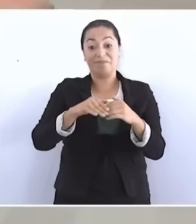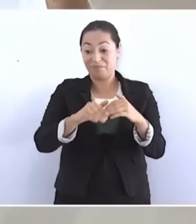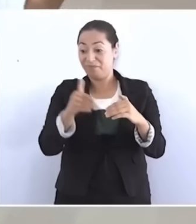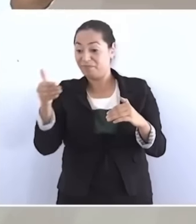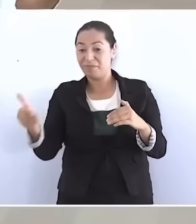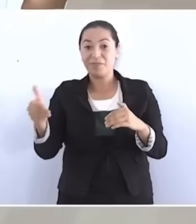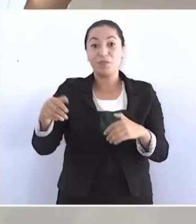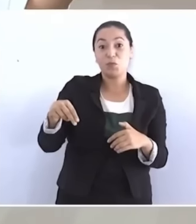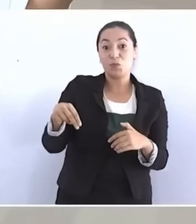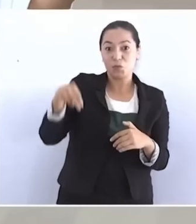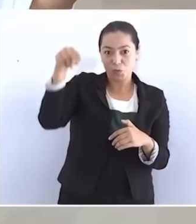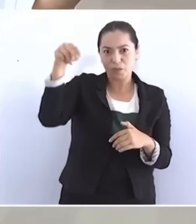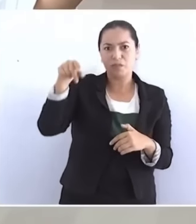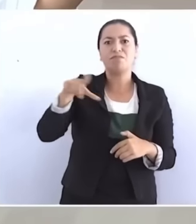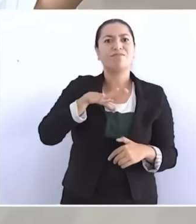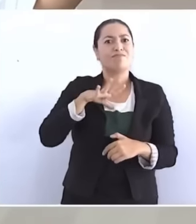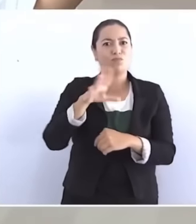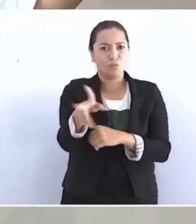a haber dos ramales.